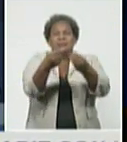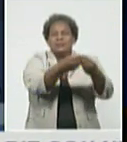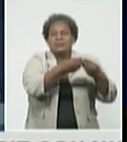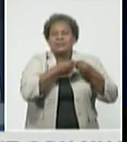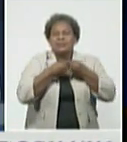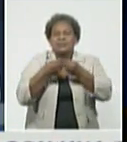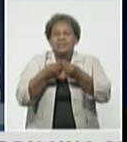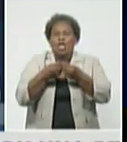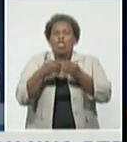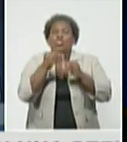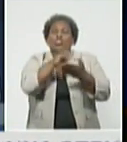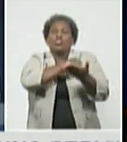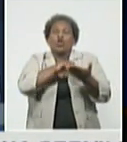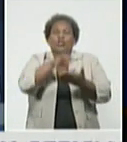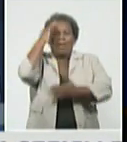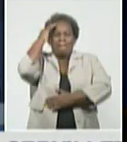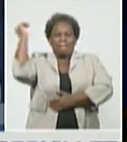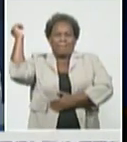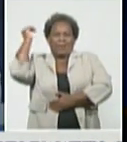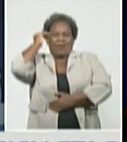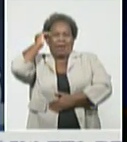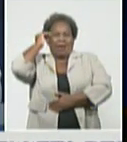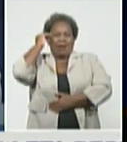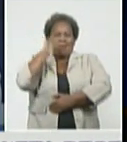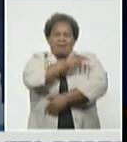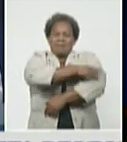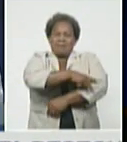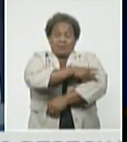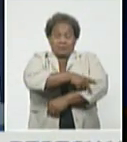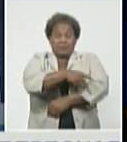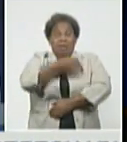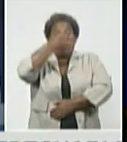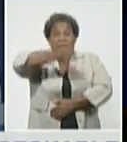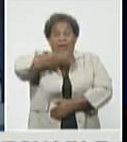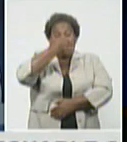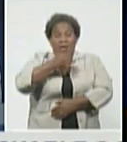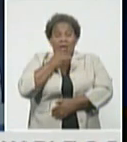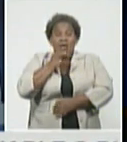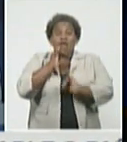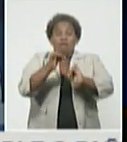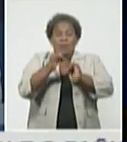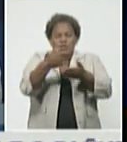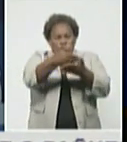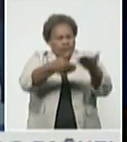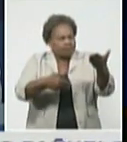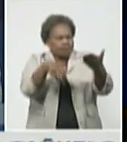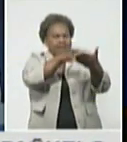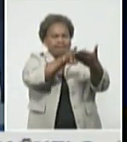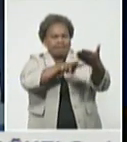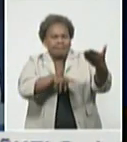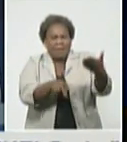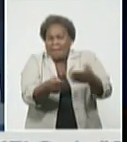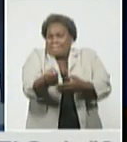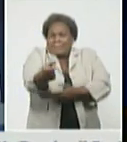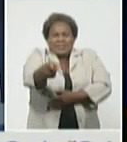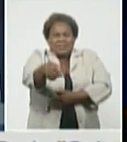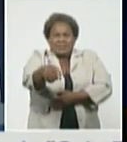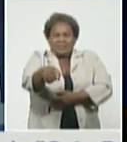Vietnam. Realmente se plantea, por esta información, que reitero, es muy reciente,